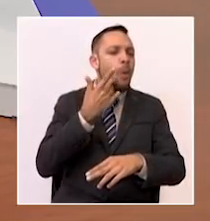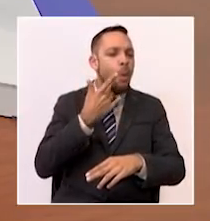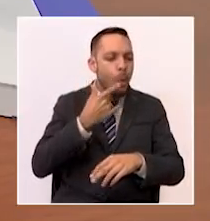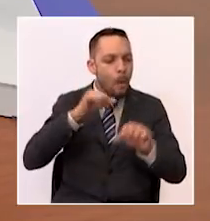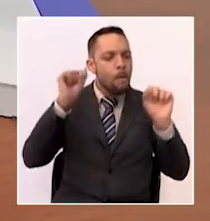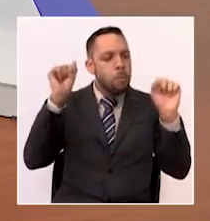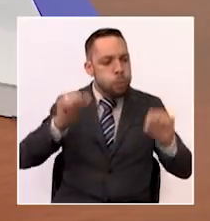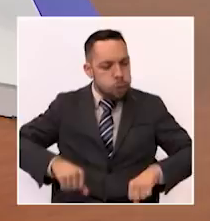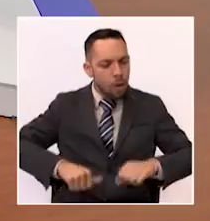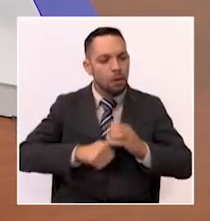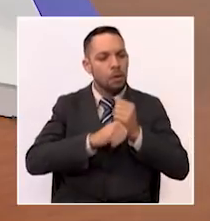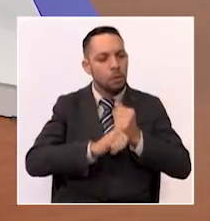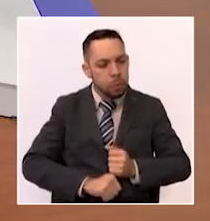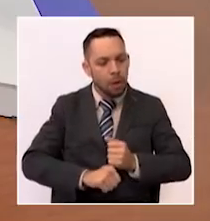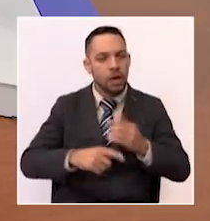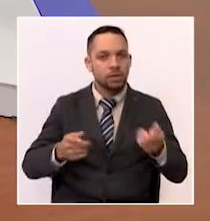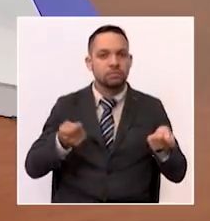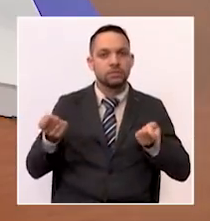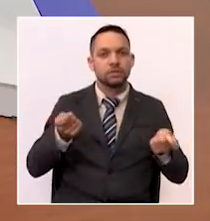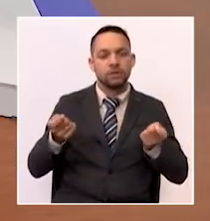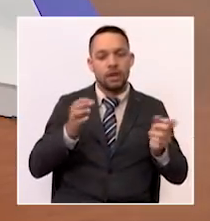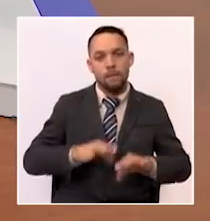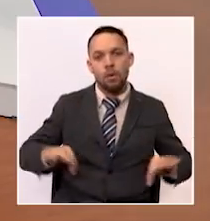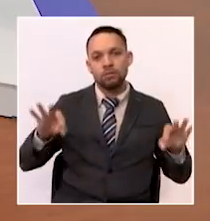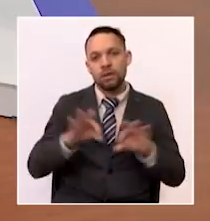qué sería normal entre una evacuación para ayudarse